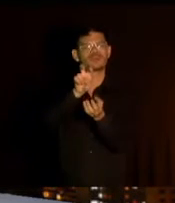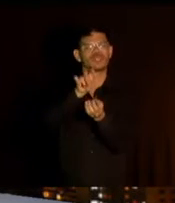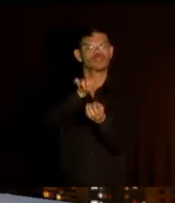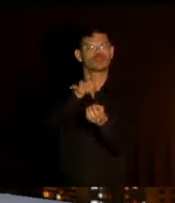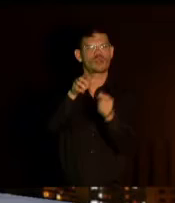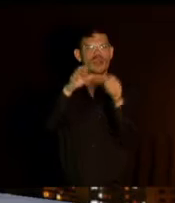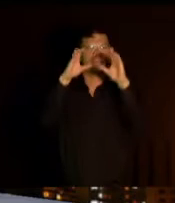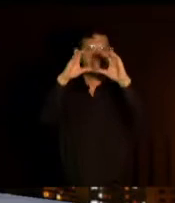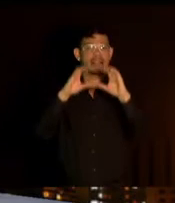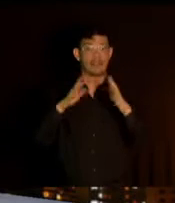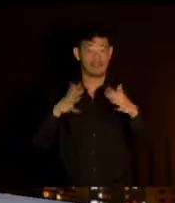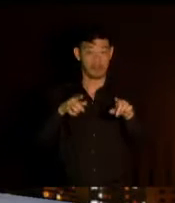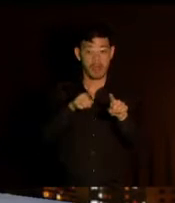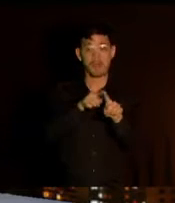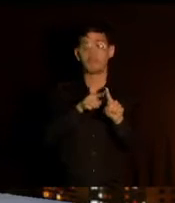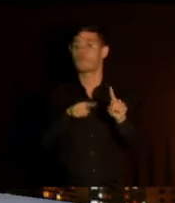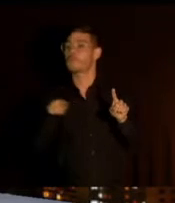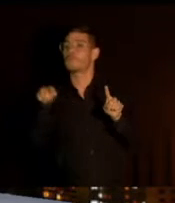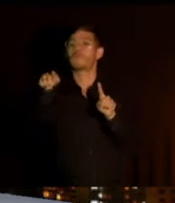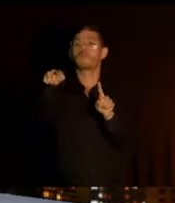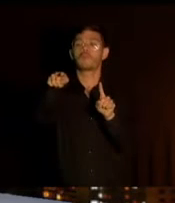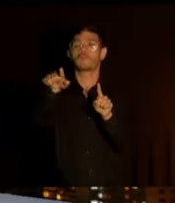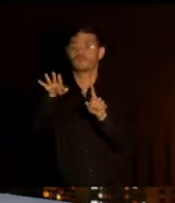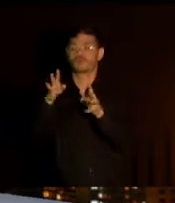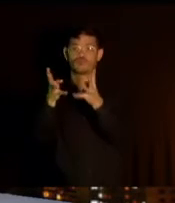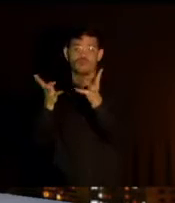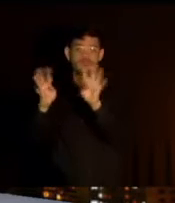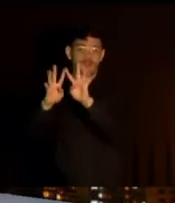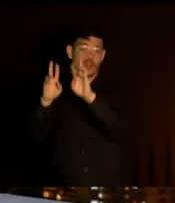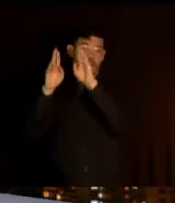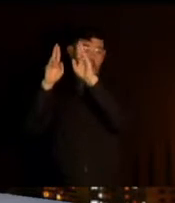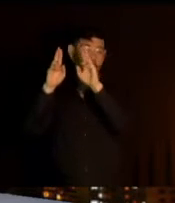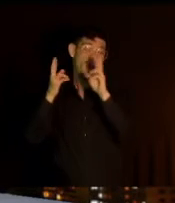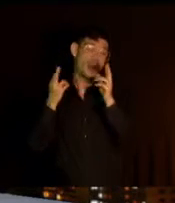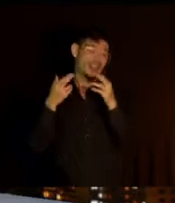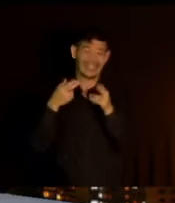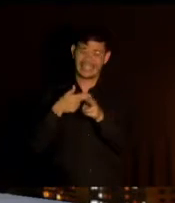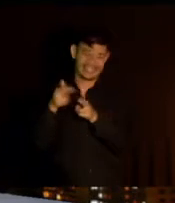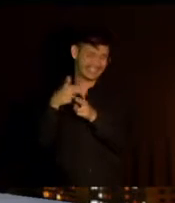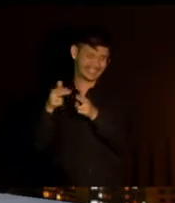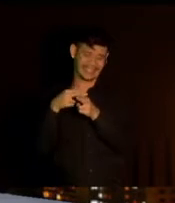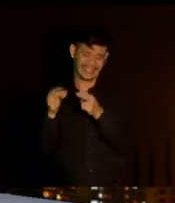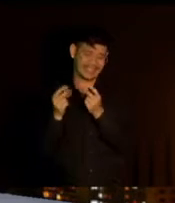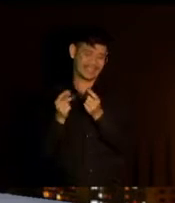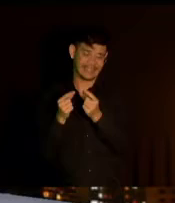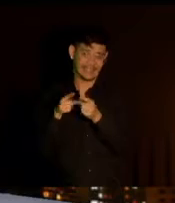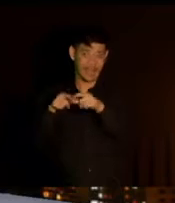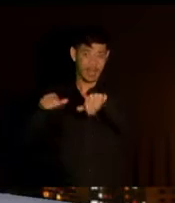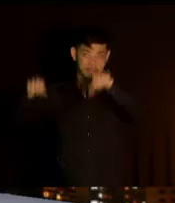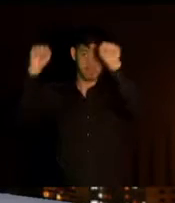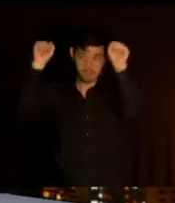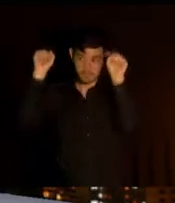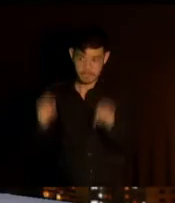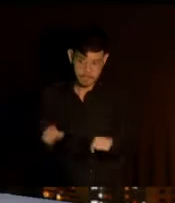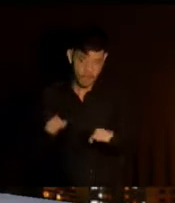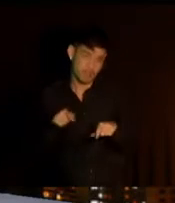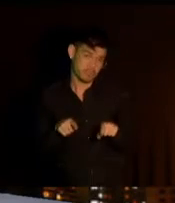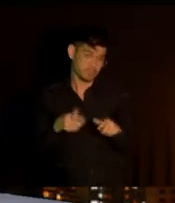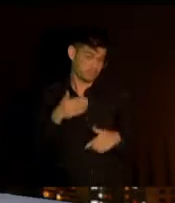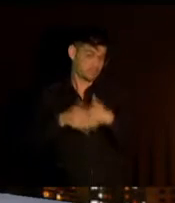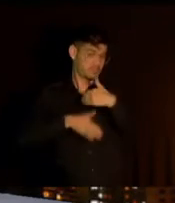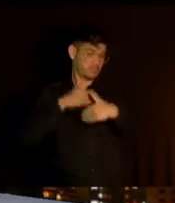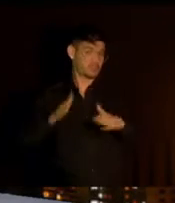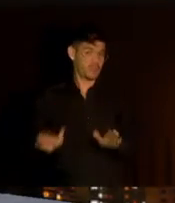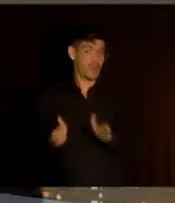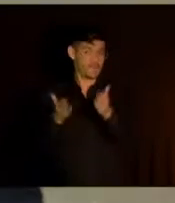la plenaria de la Cámara y poder llegar, ojalá lo más pronto posible, a esta aprobación, pues es un avance muy